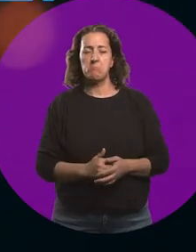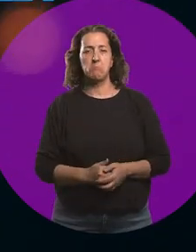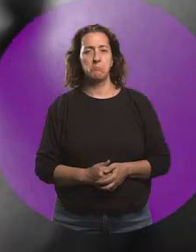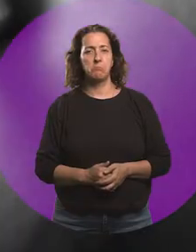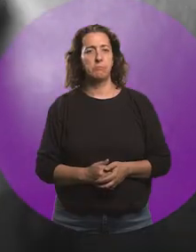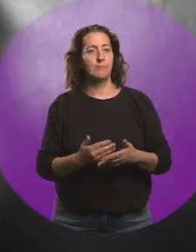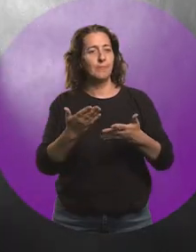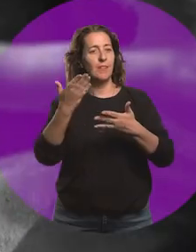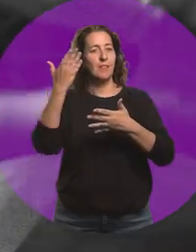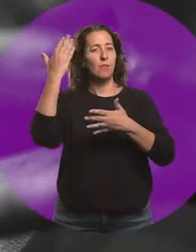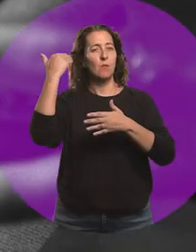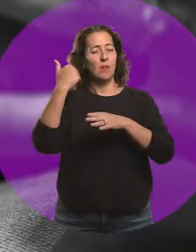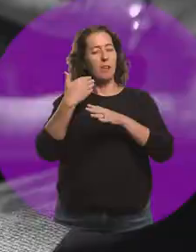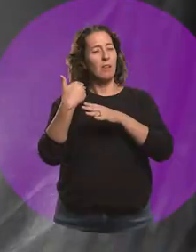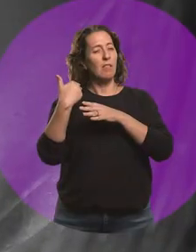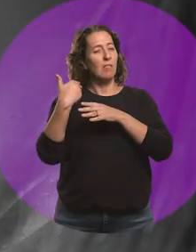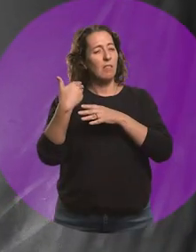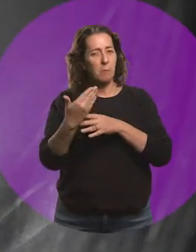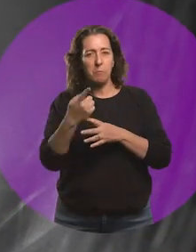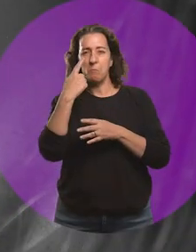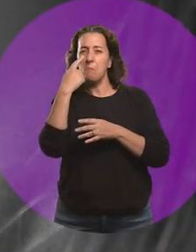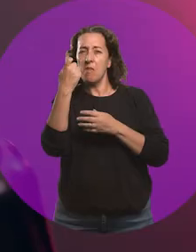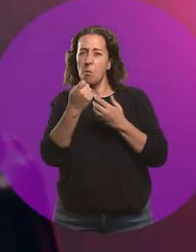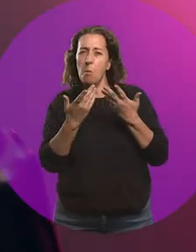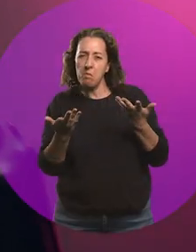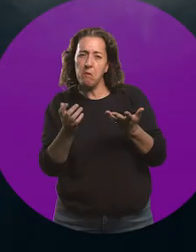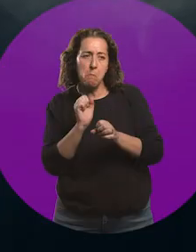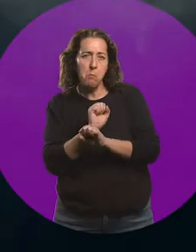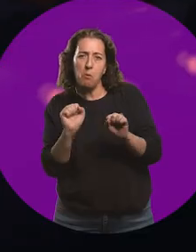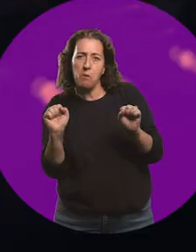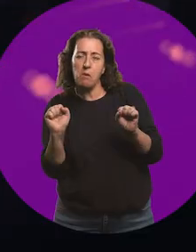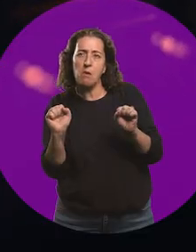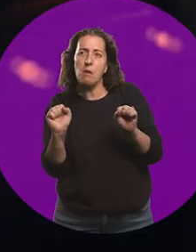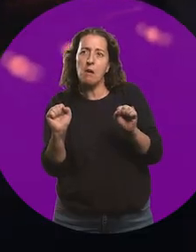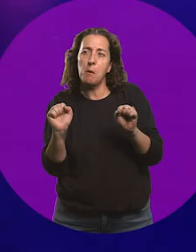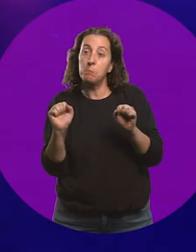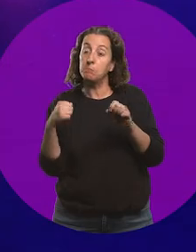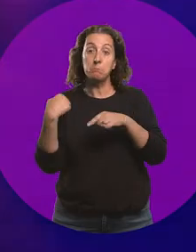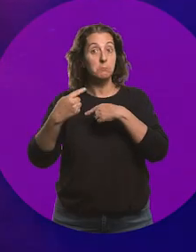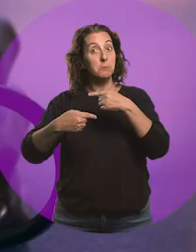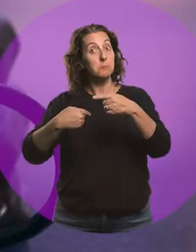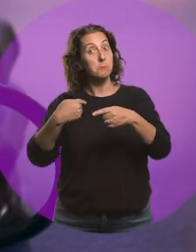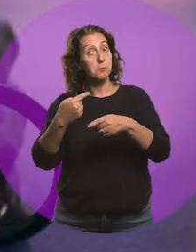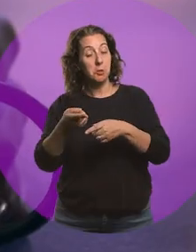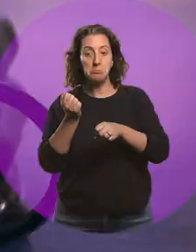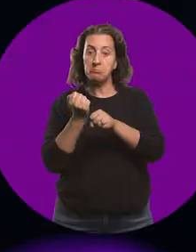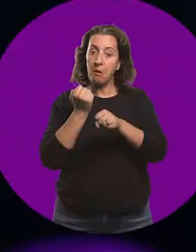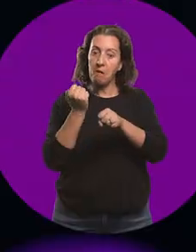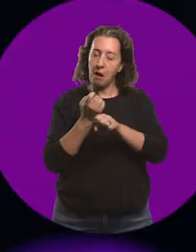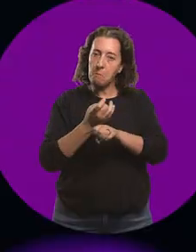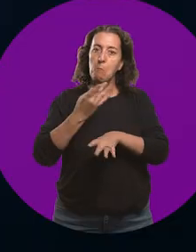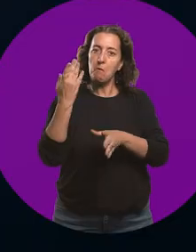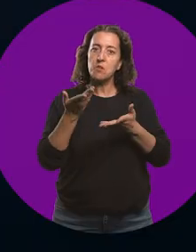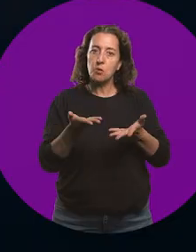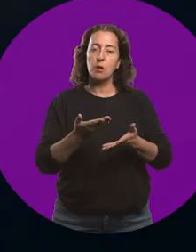Fue hasta más tarde que realmente vi la posibilidad de seguir un camino profesional en